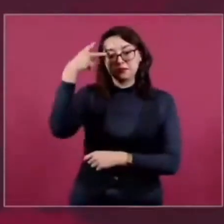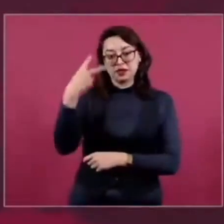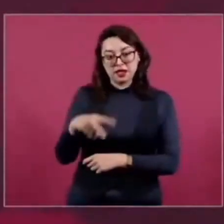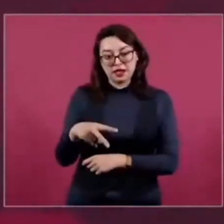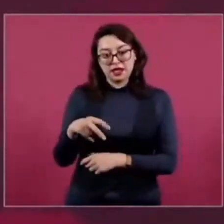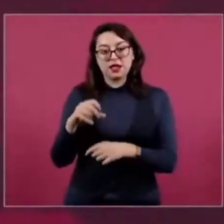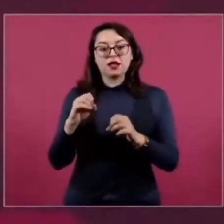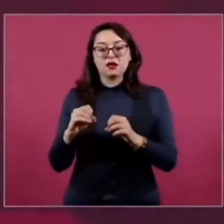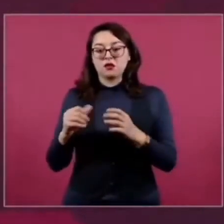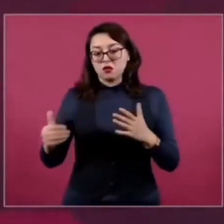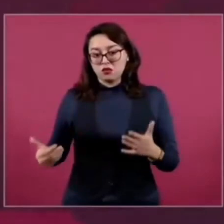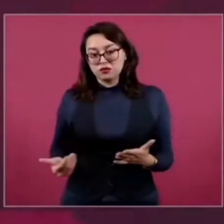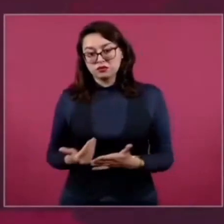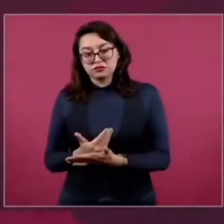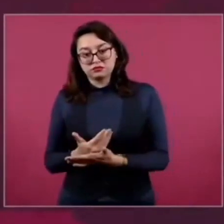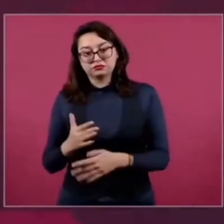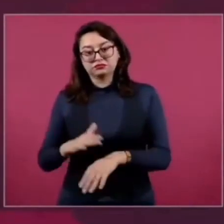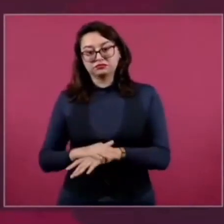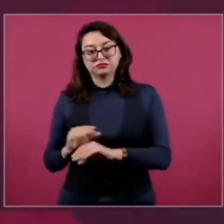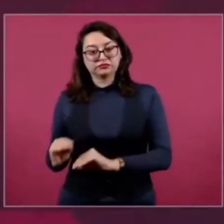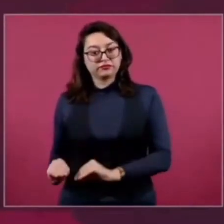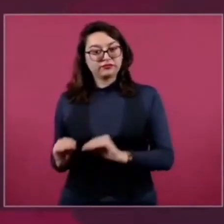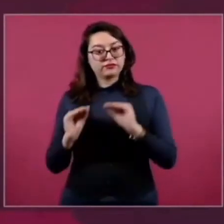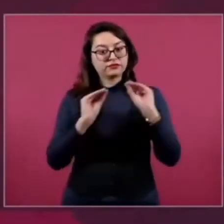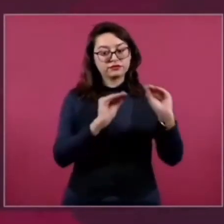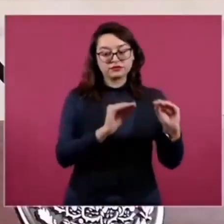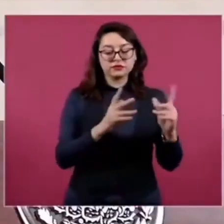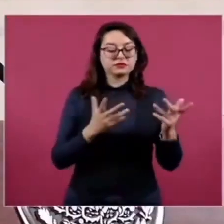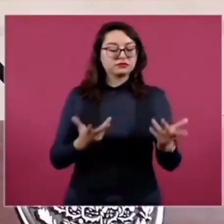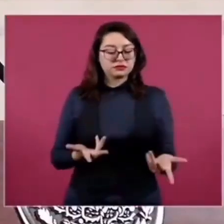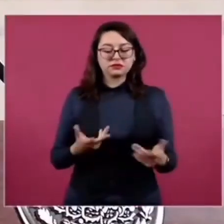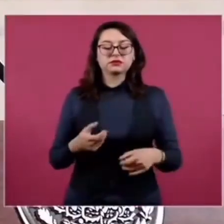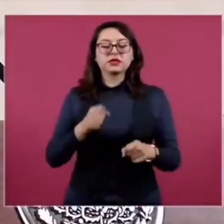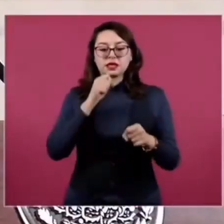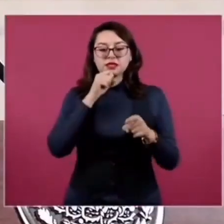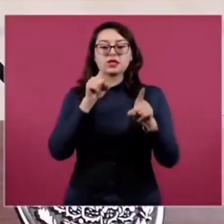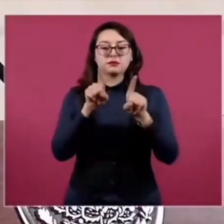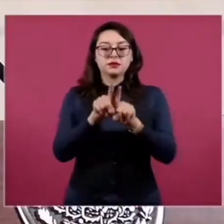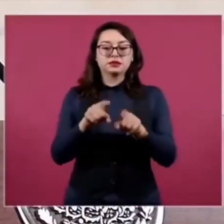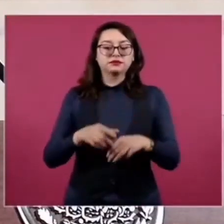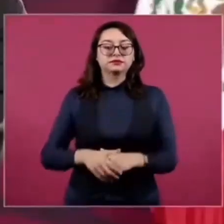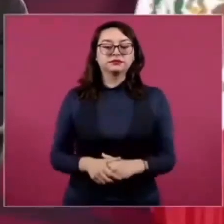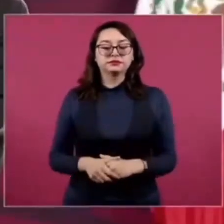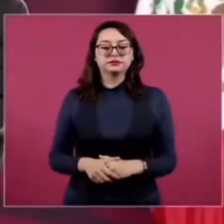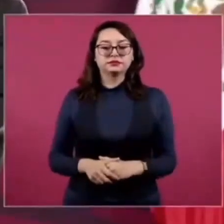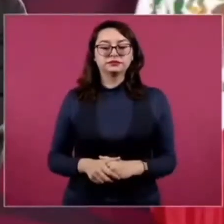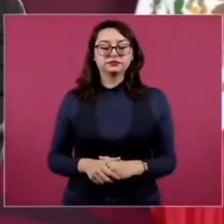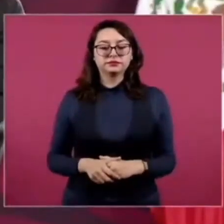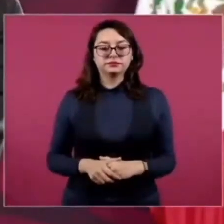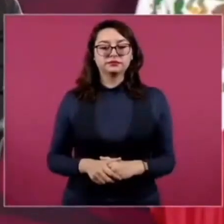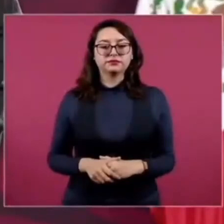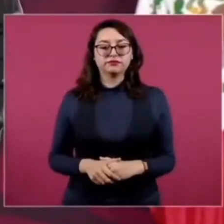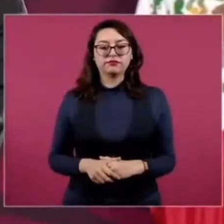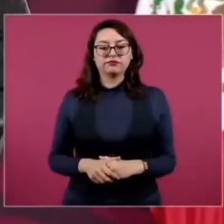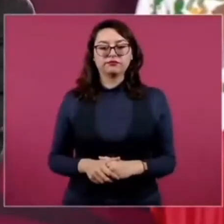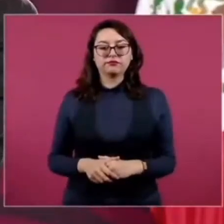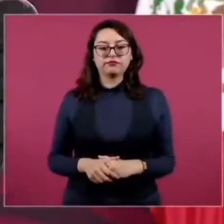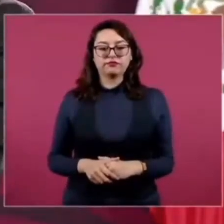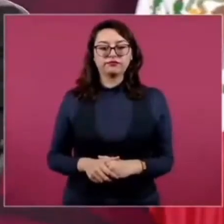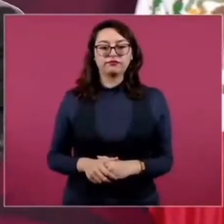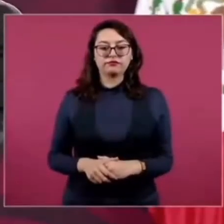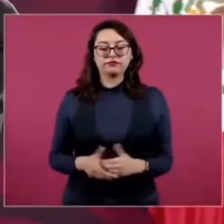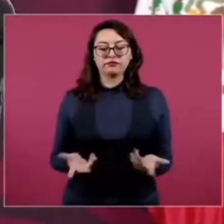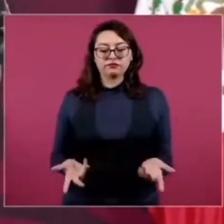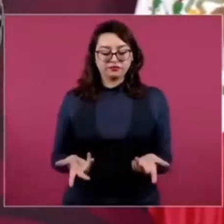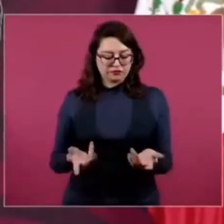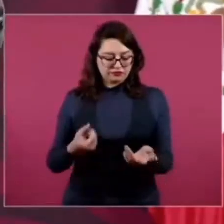nacidos aquí, que se fueron a Estados Unidos. Muchos. Y nuestra